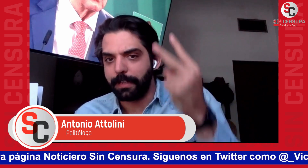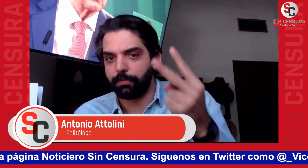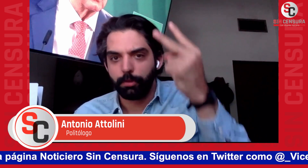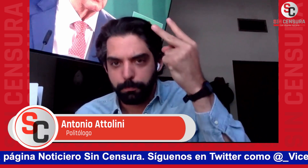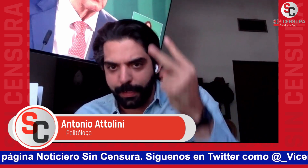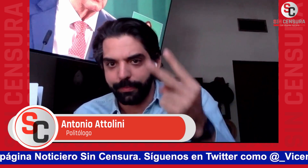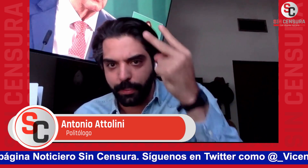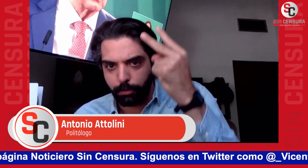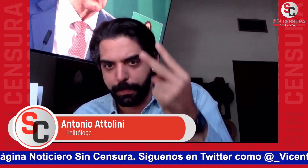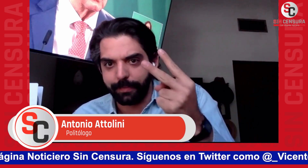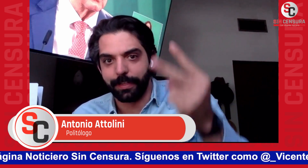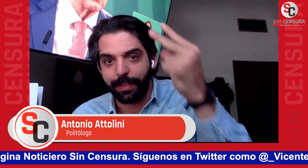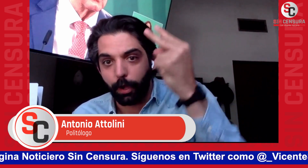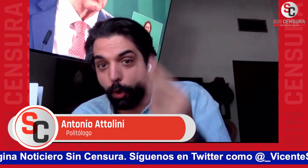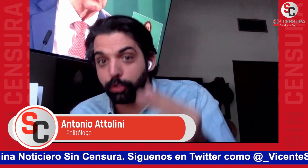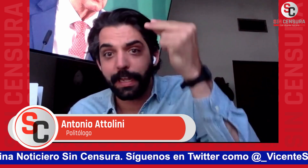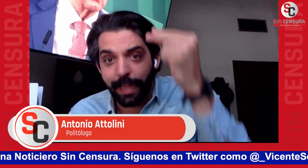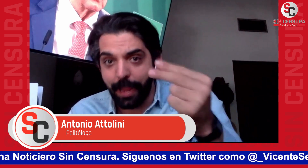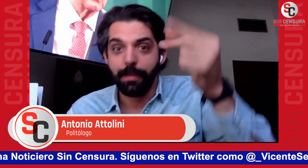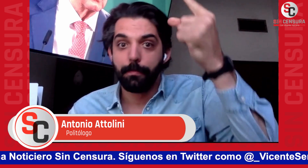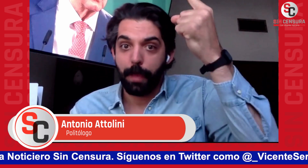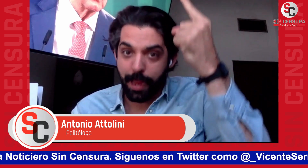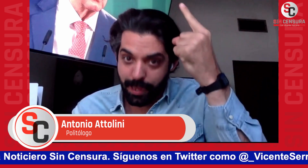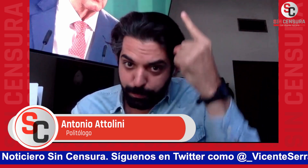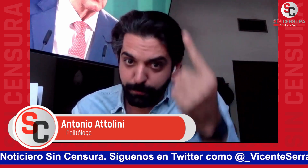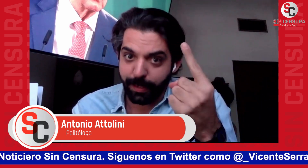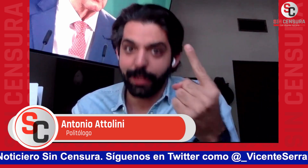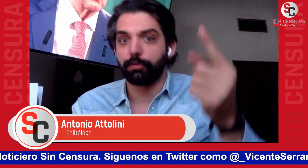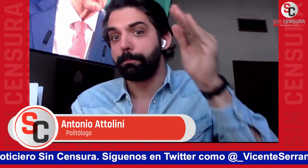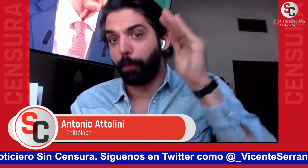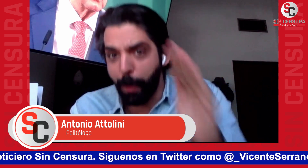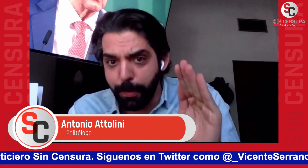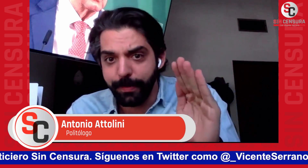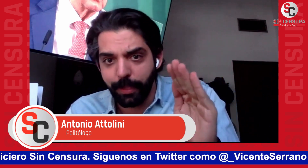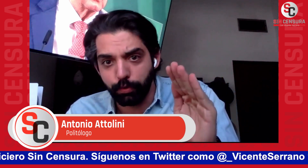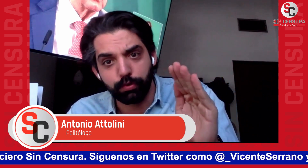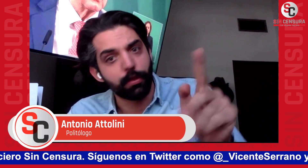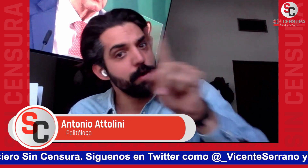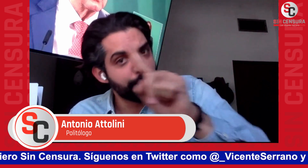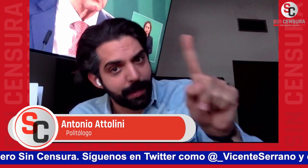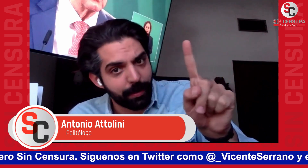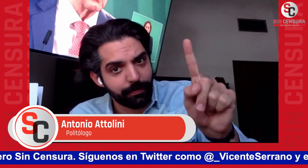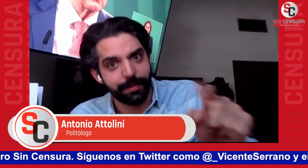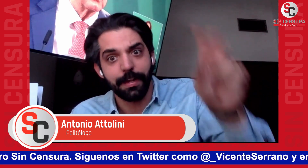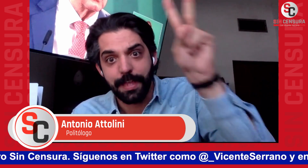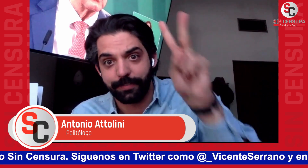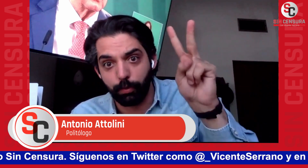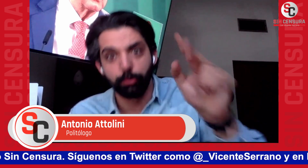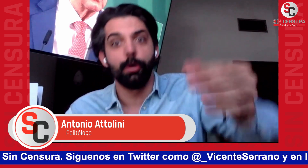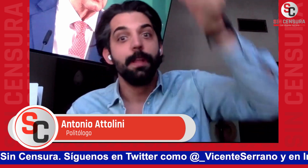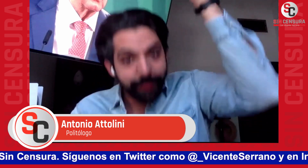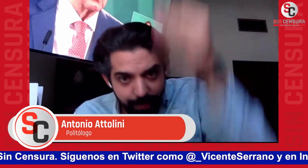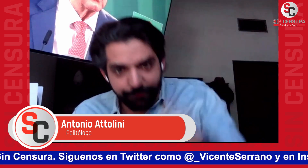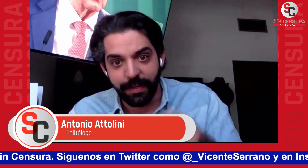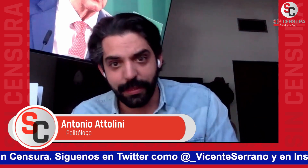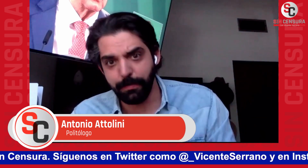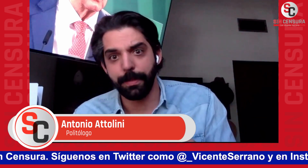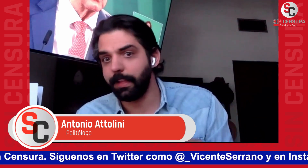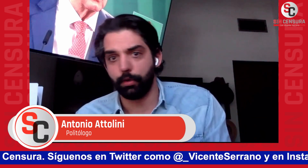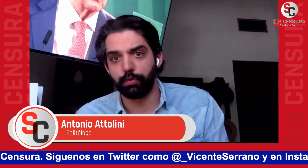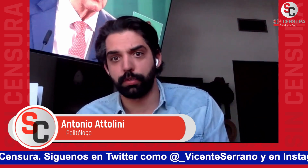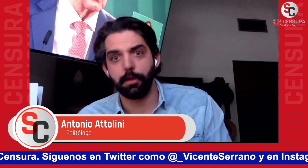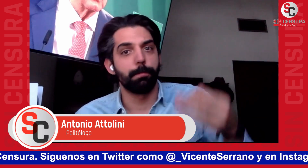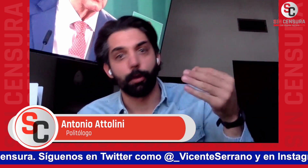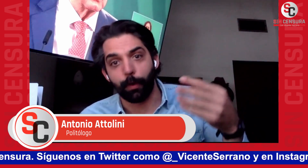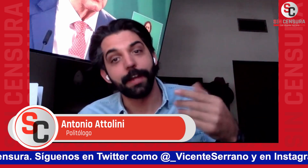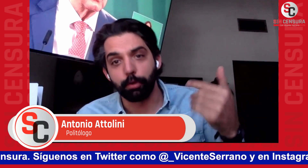la determinación de un precandidato o precandidata, cosa que en el primer caso probablemente no sucedió y habría que revisar, y el segundo